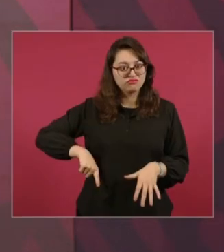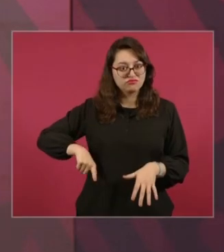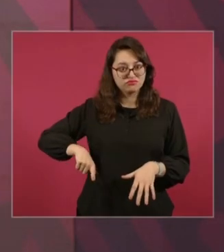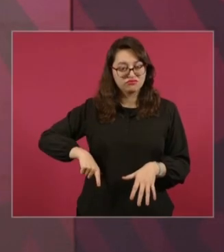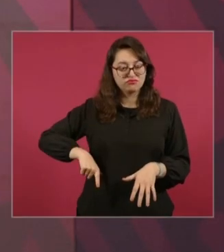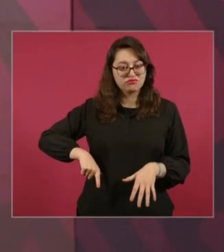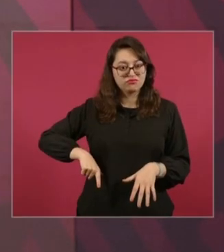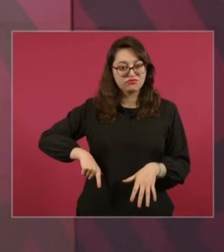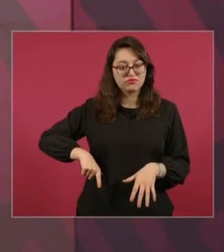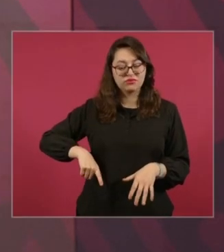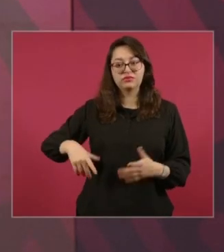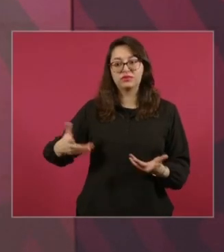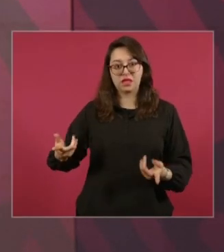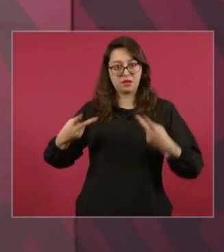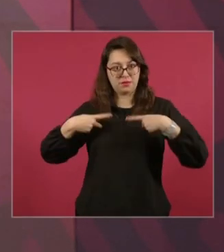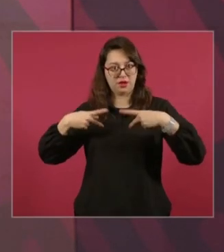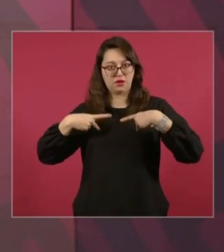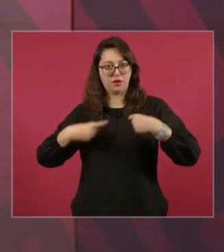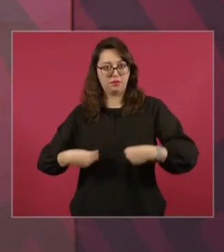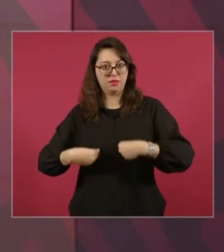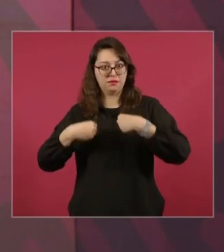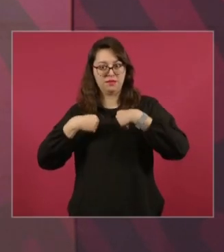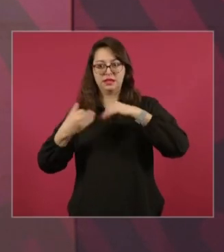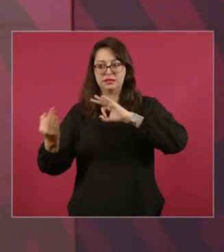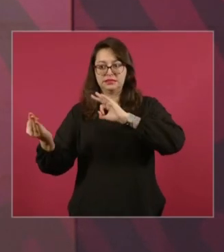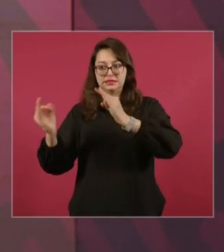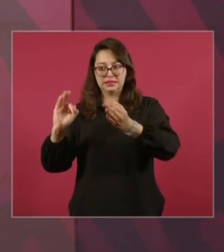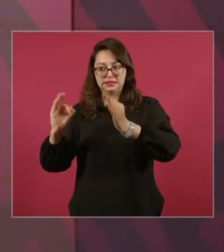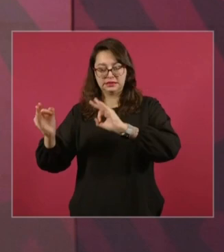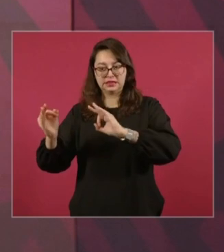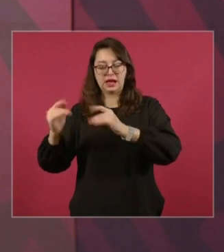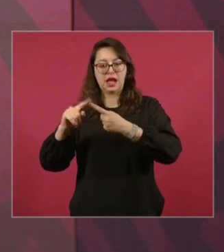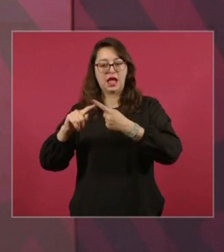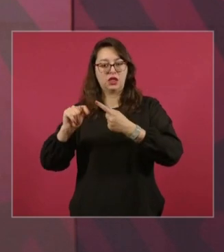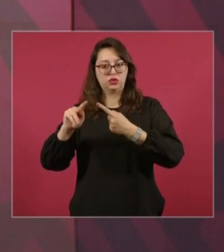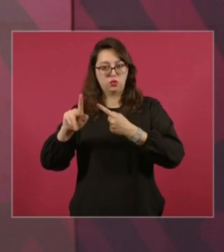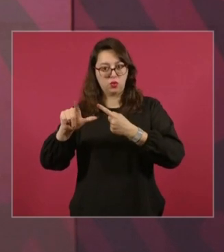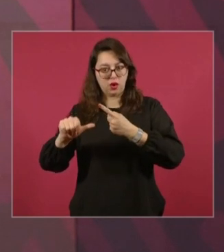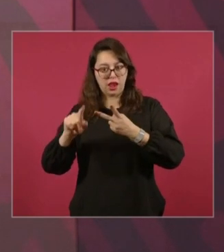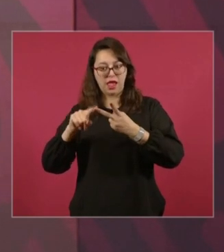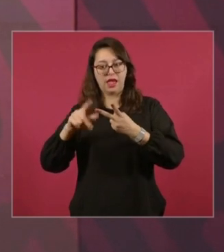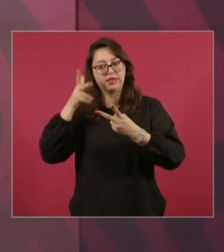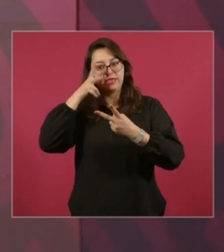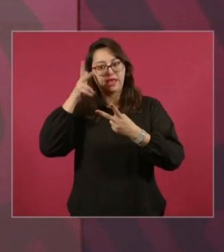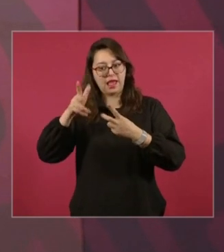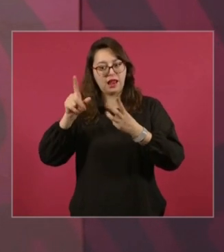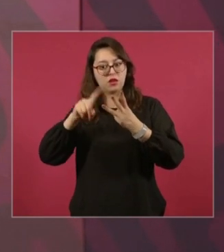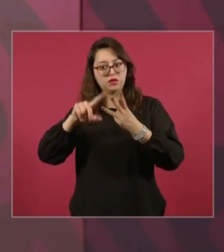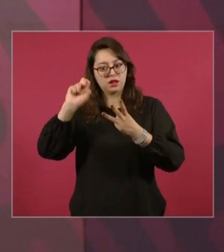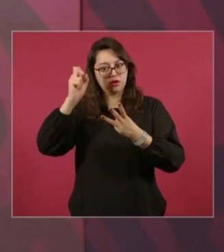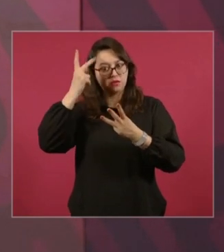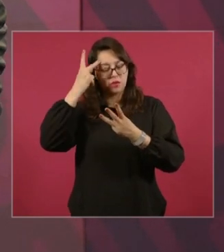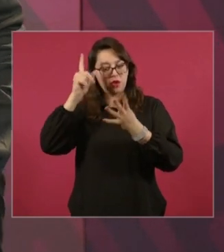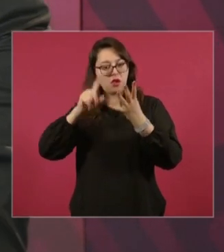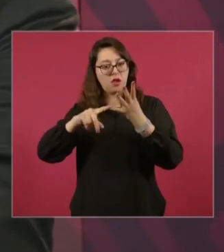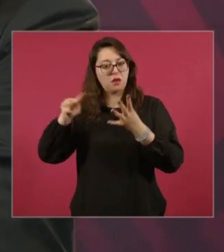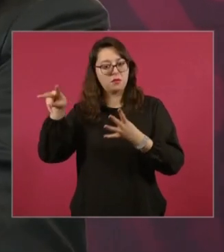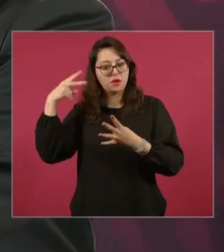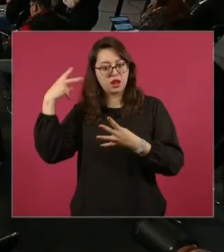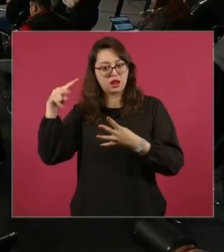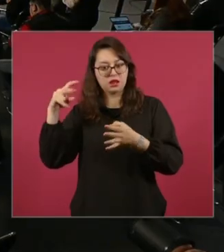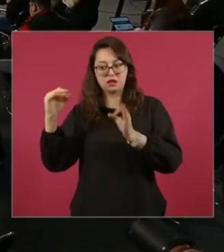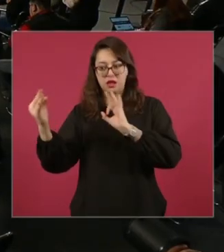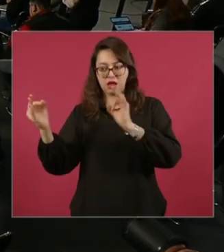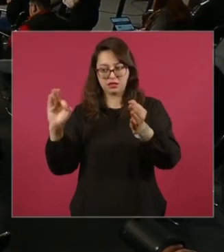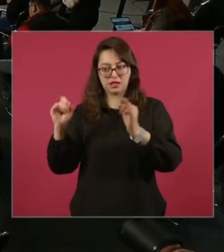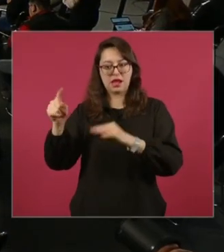Tula, por Hidalgo, pero también San Luis Potosí, Veracruz, se deben